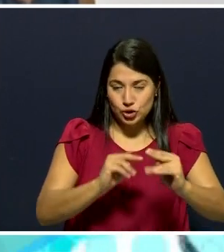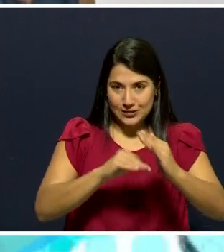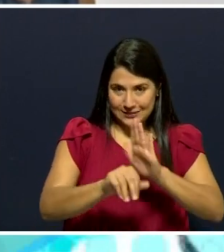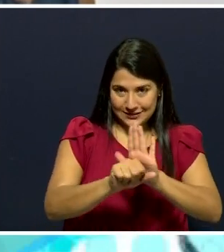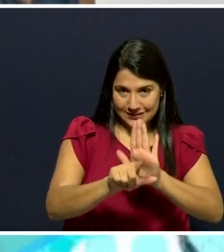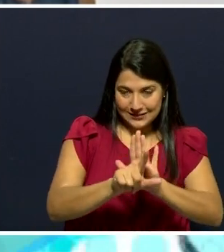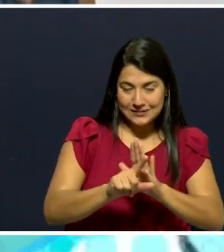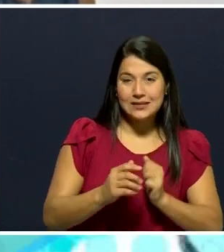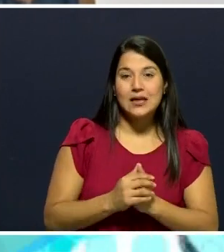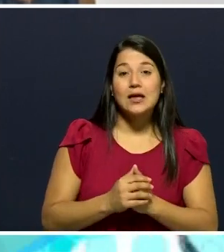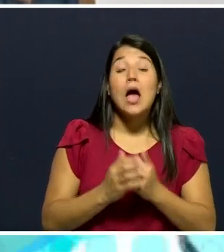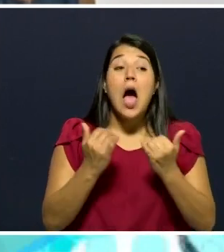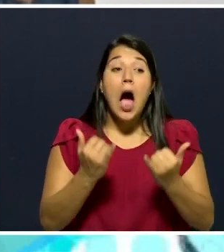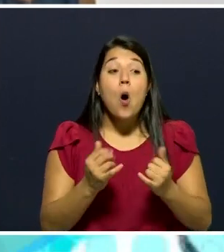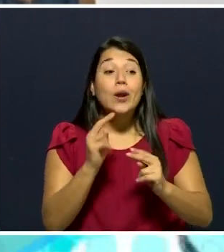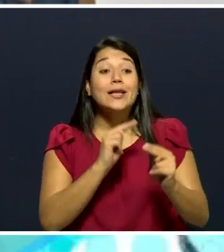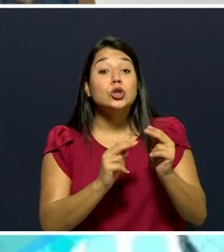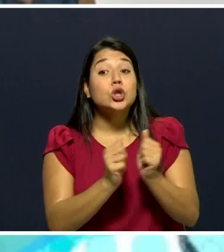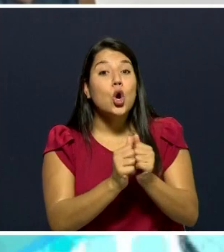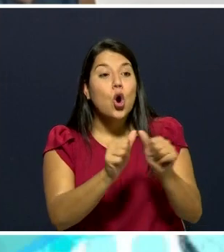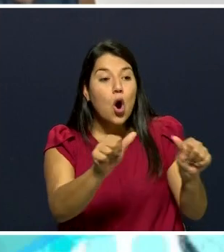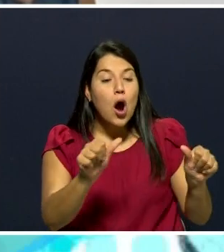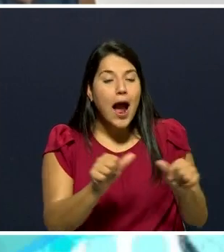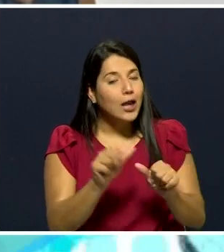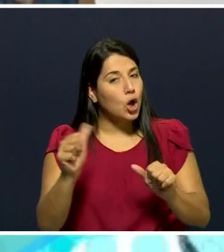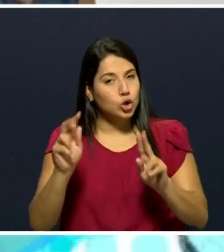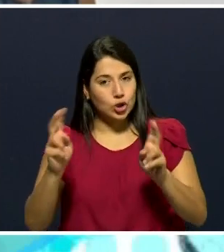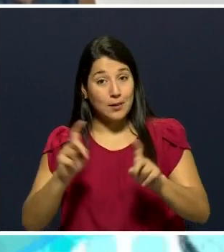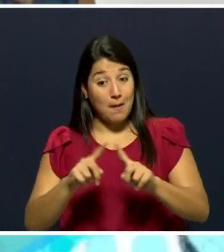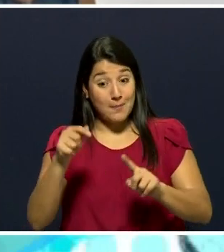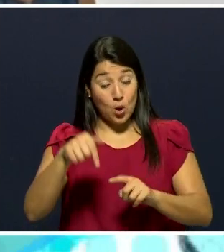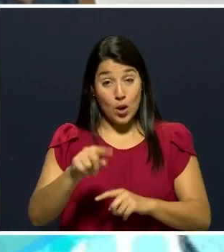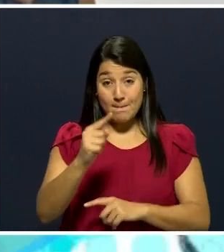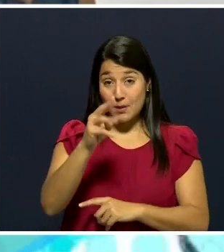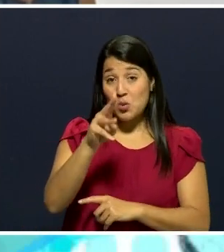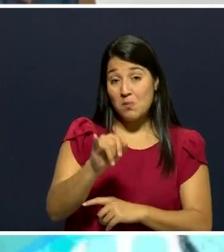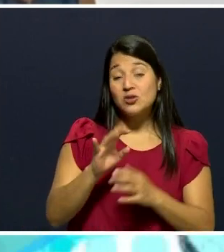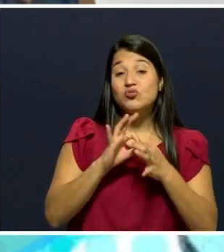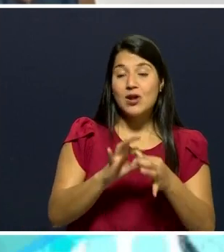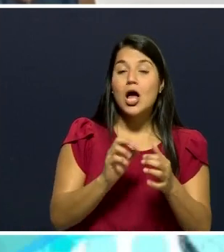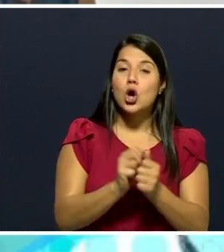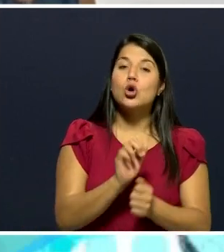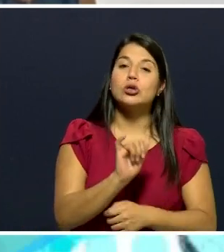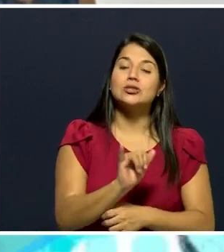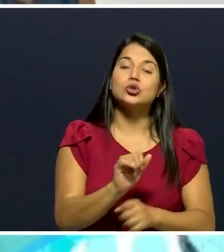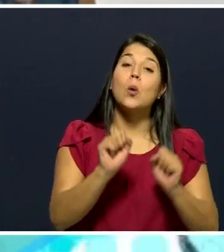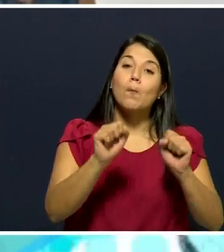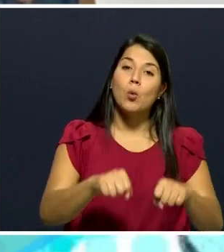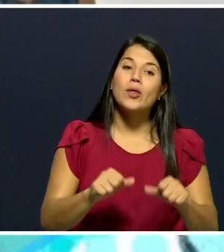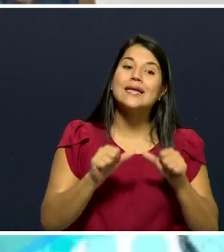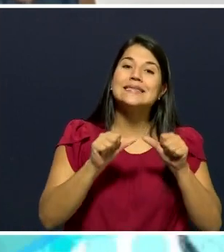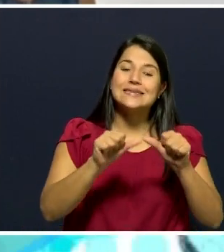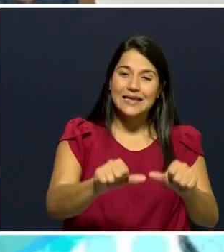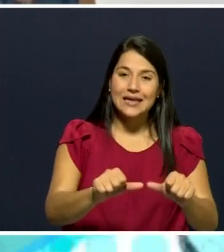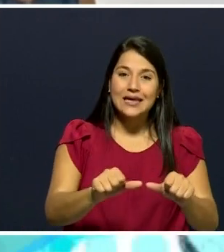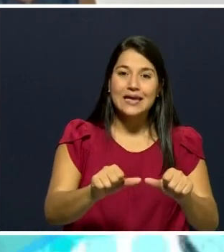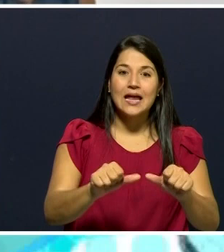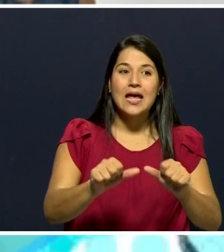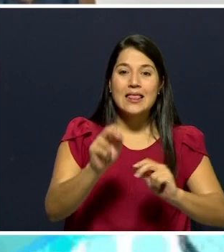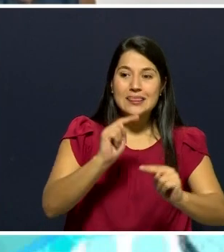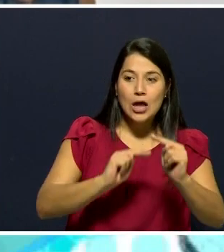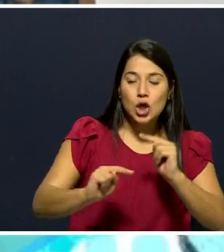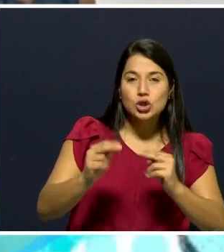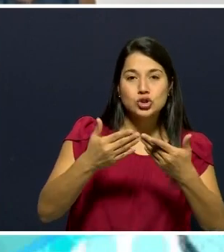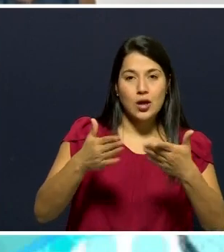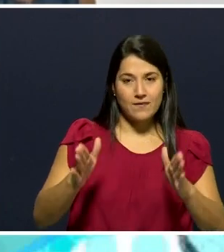negociación con sectores, es otro tema, pero lo del 1 de mayo creo que va en esta misma línea de mantener los respiraderos abiertos, los